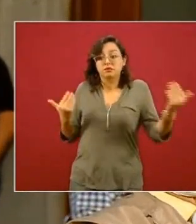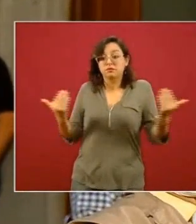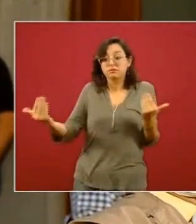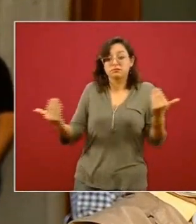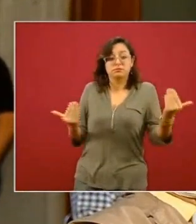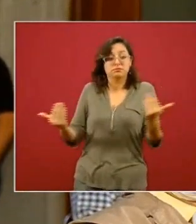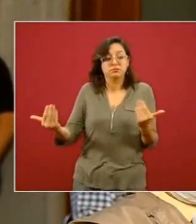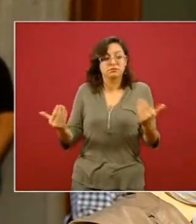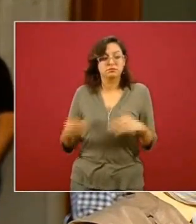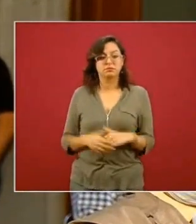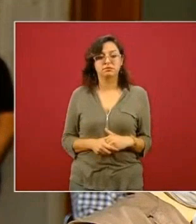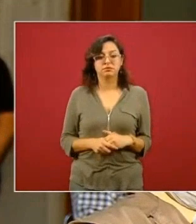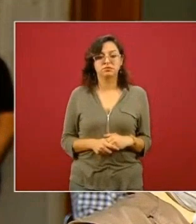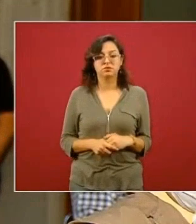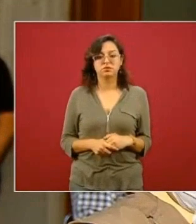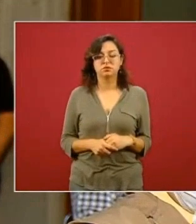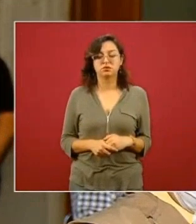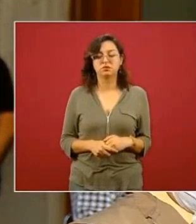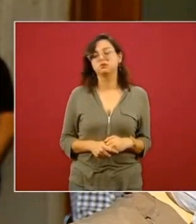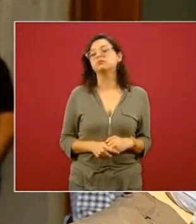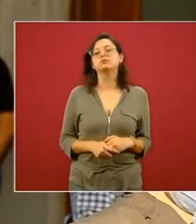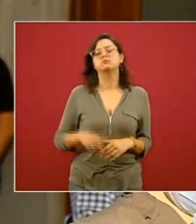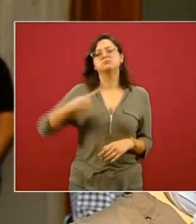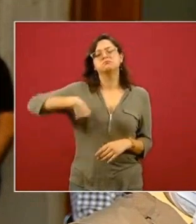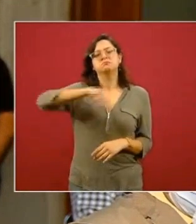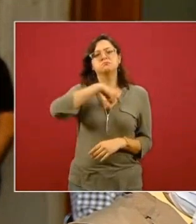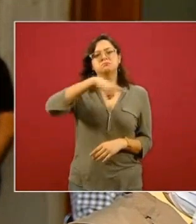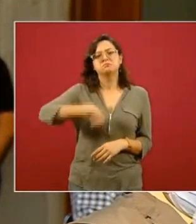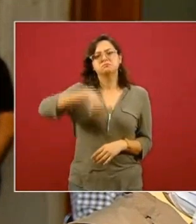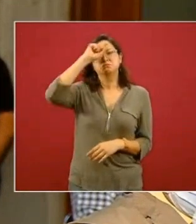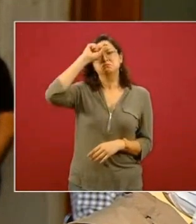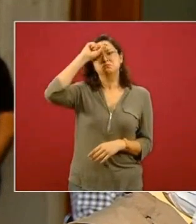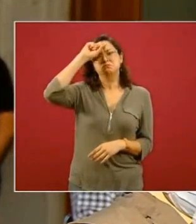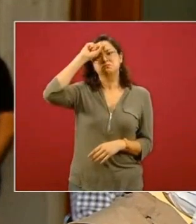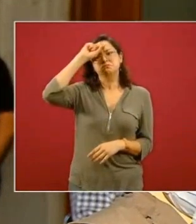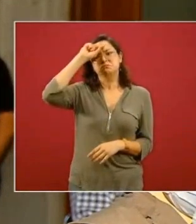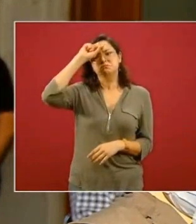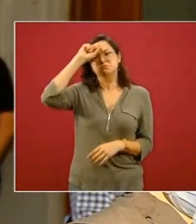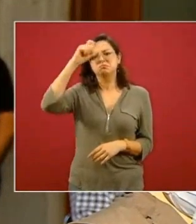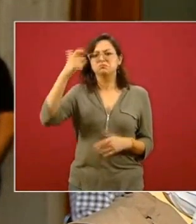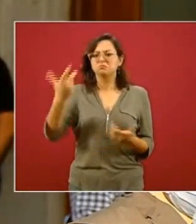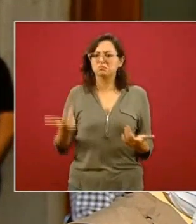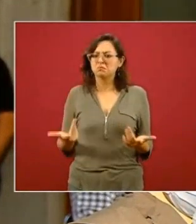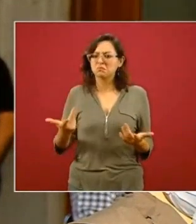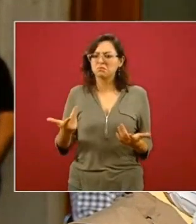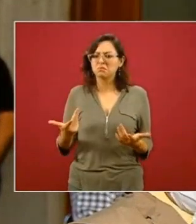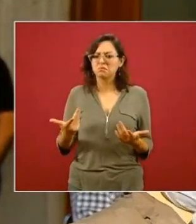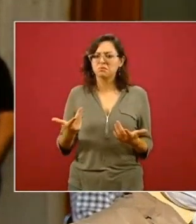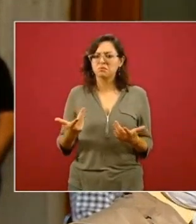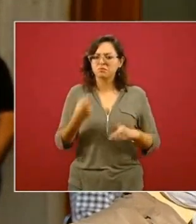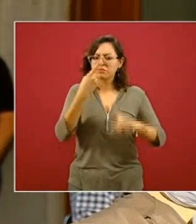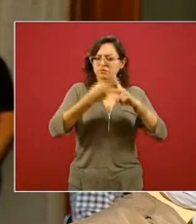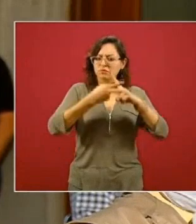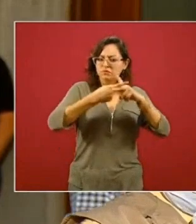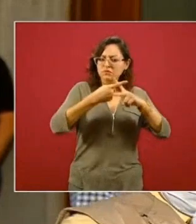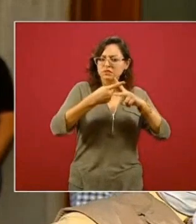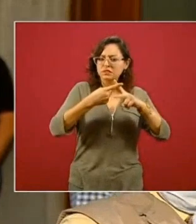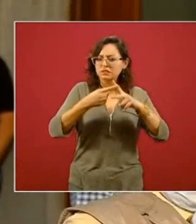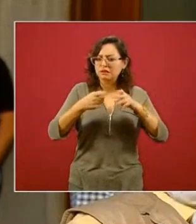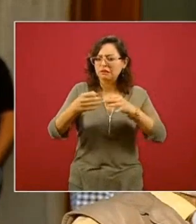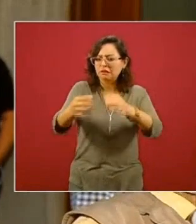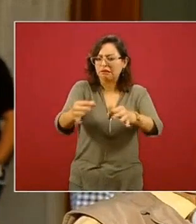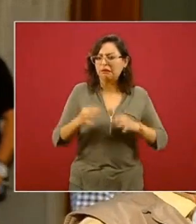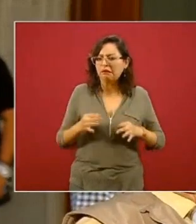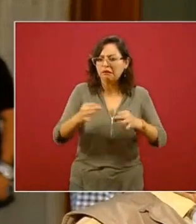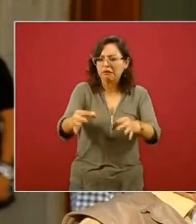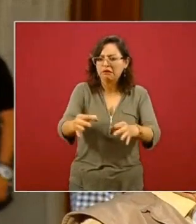otra. Esto nos hace preguntarnos, bueno, ¿este desfase en la generación de estadística está